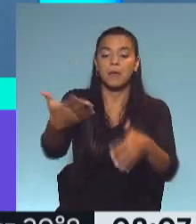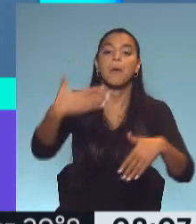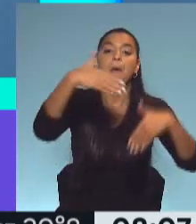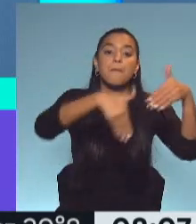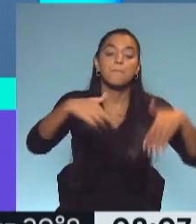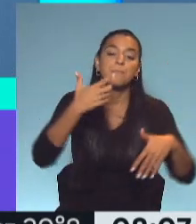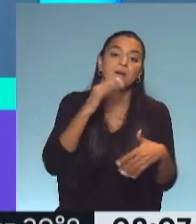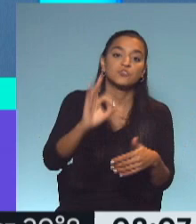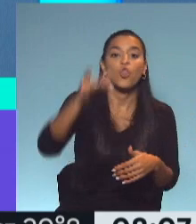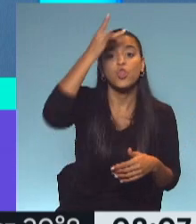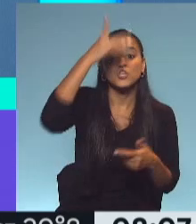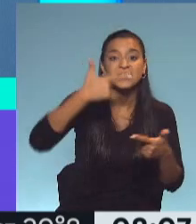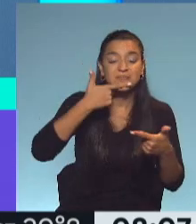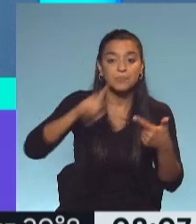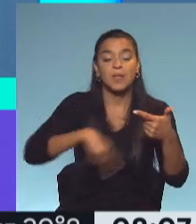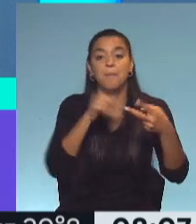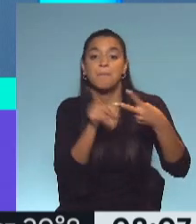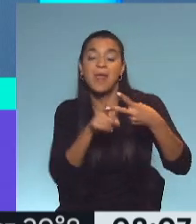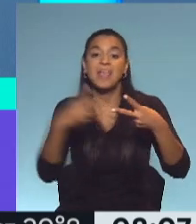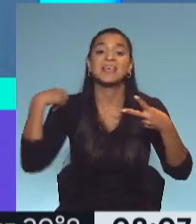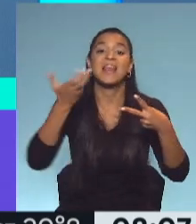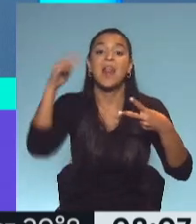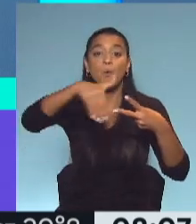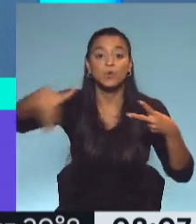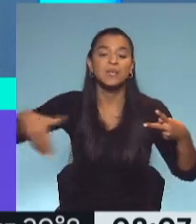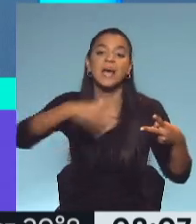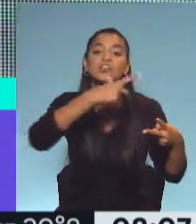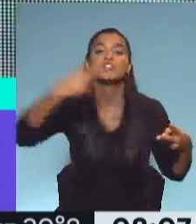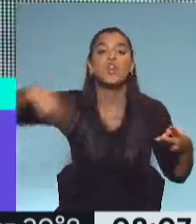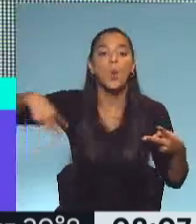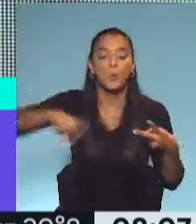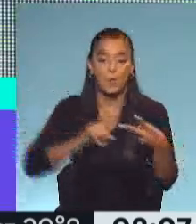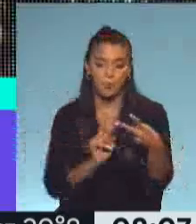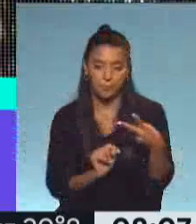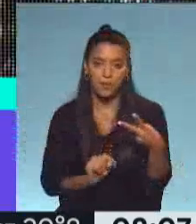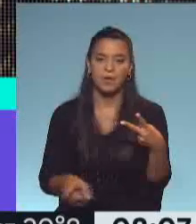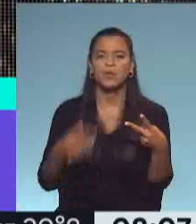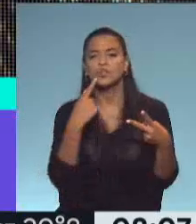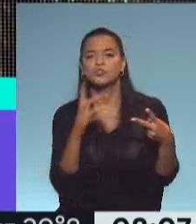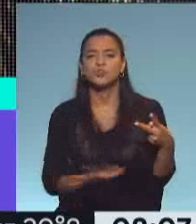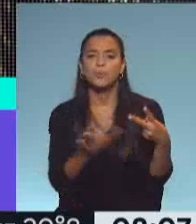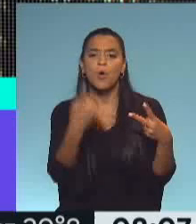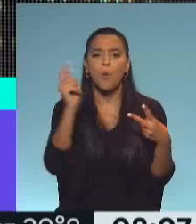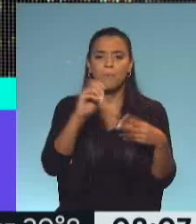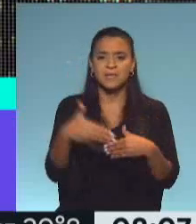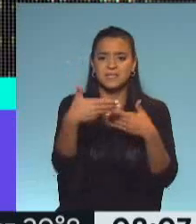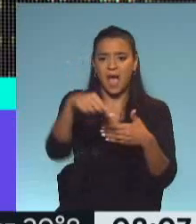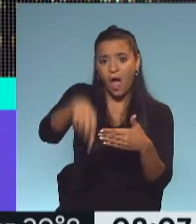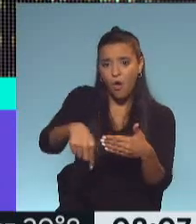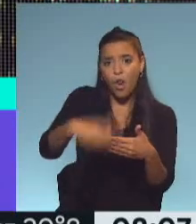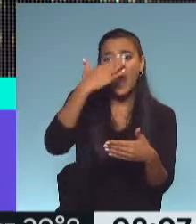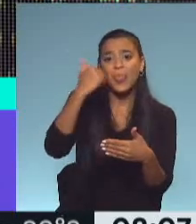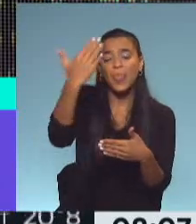el 12 de septiembre y las elecciones generales el 14 de noviembre. La sospecha de la oposición es que me diga, te la corro un mes ahora,